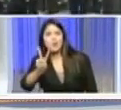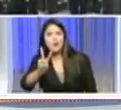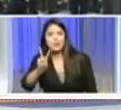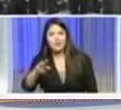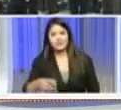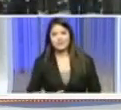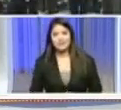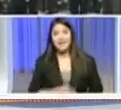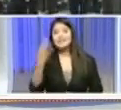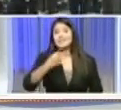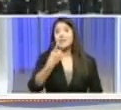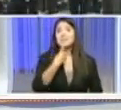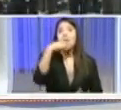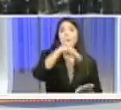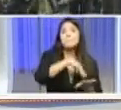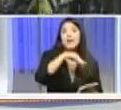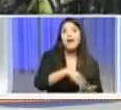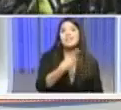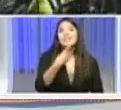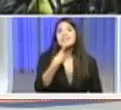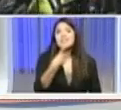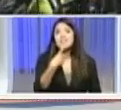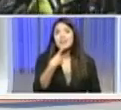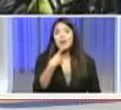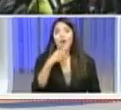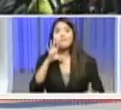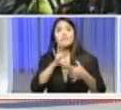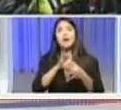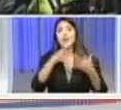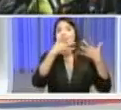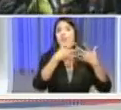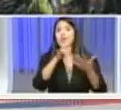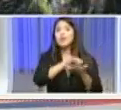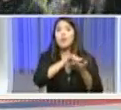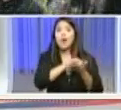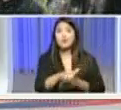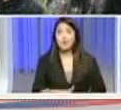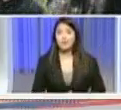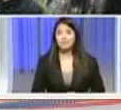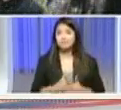Cada vez que diga Miranda digo Peeling de Nueva York.